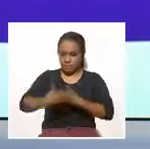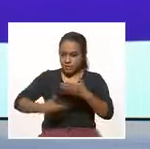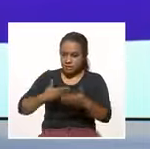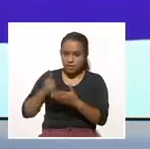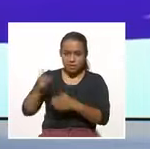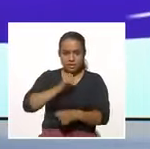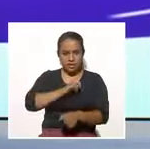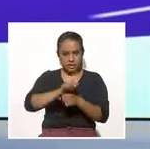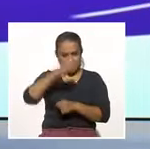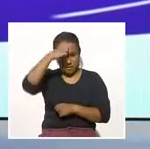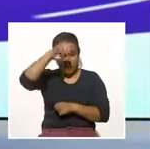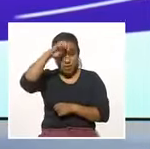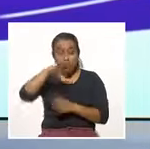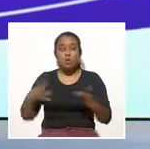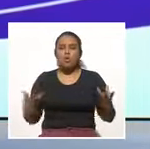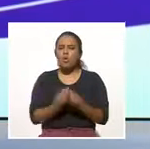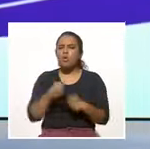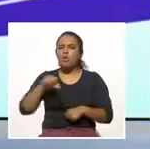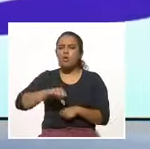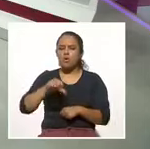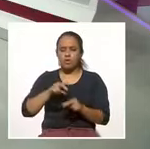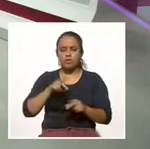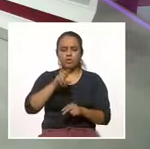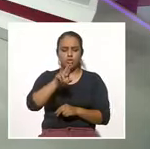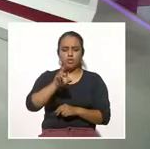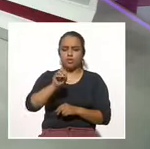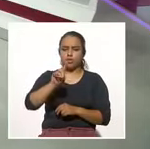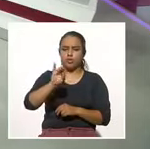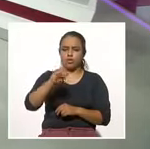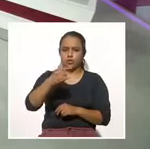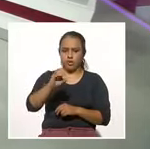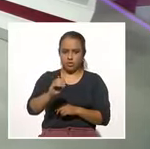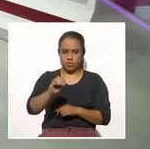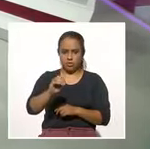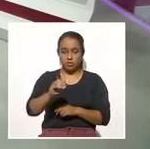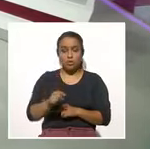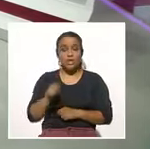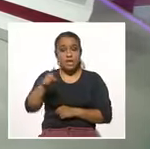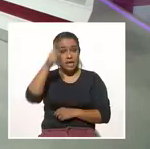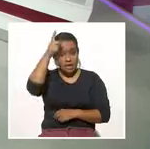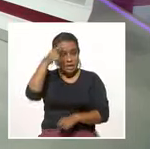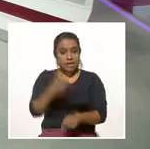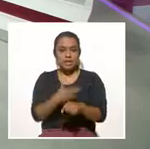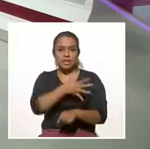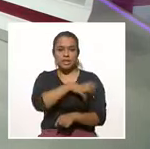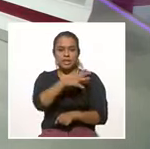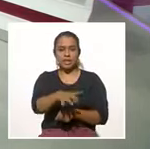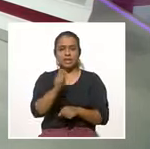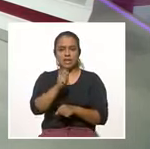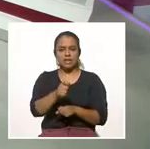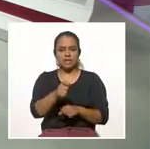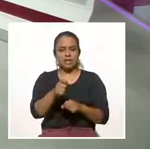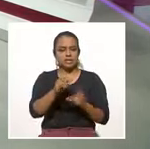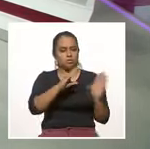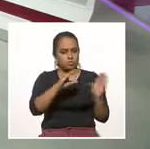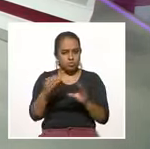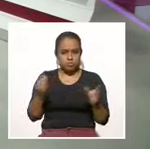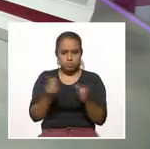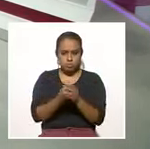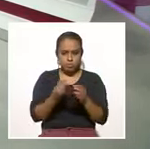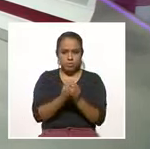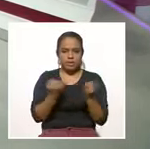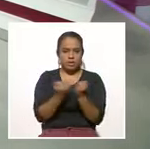nuestros especialistas. Hoy nos acompaña Rodrigo Garibay Rubio. Él es director general de vinculación, capacitación